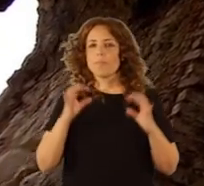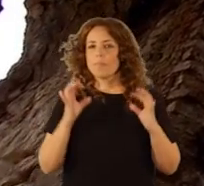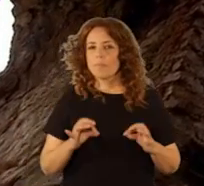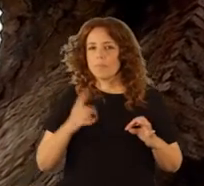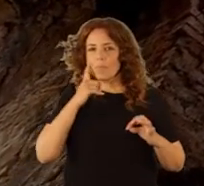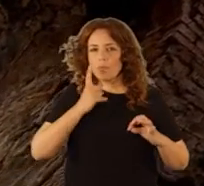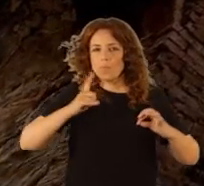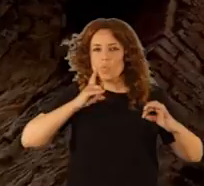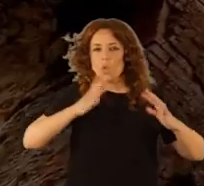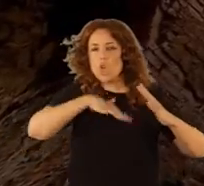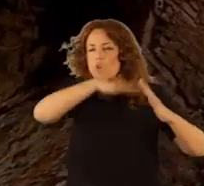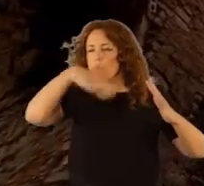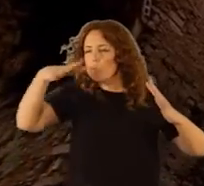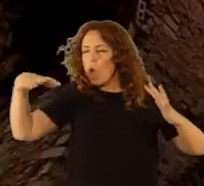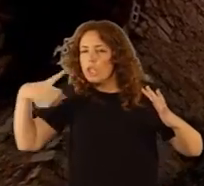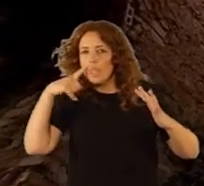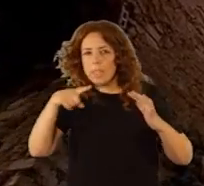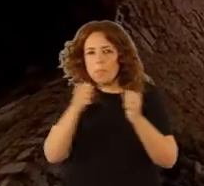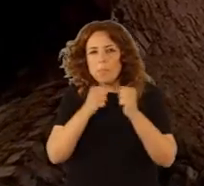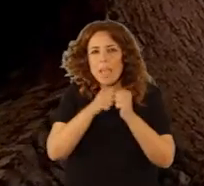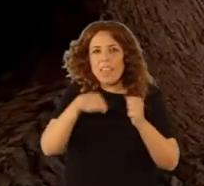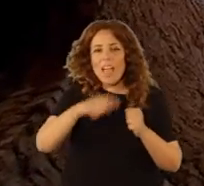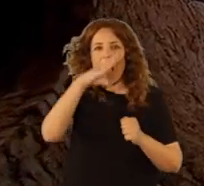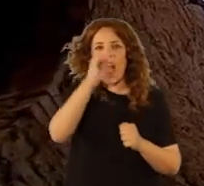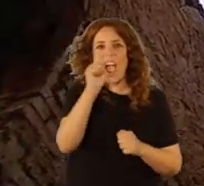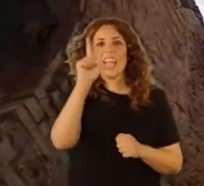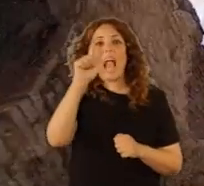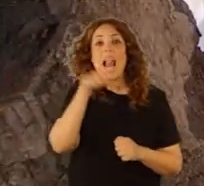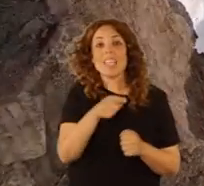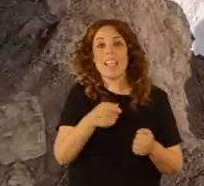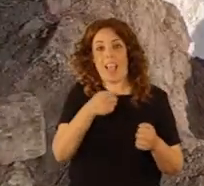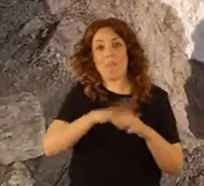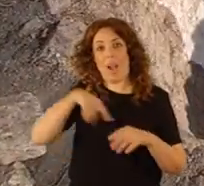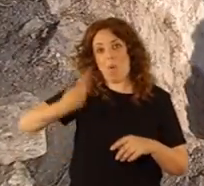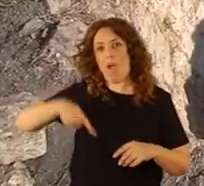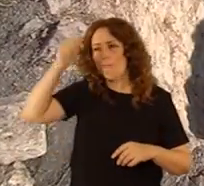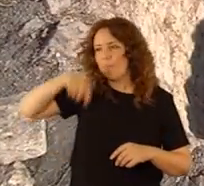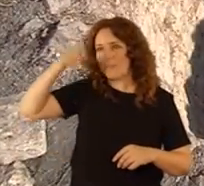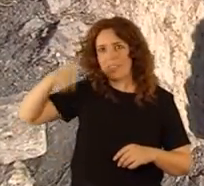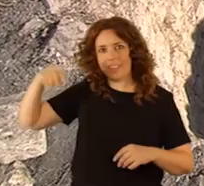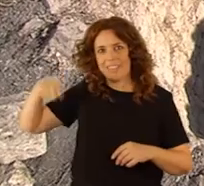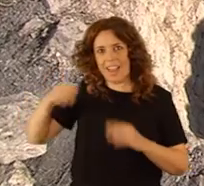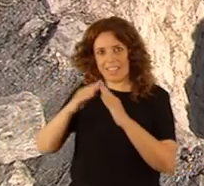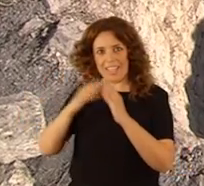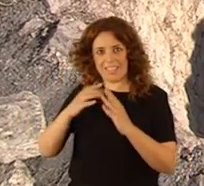de las entrañas del monte piedra a piedra se extrae la cal que tiñe tantas fachadas en toda